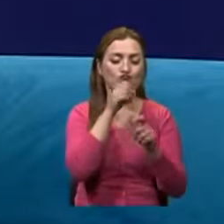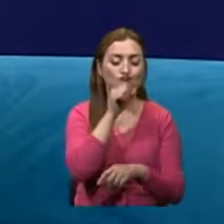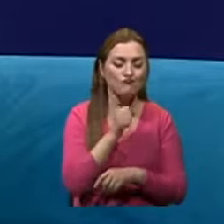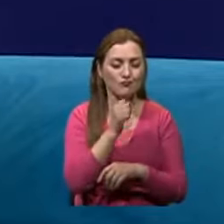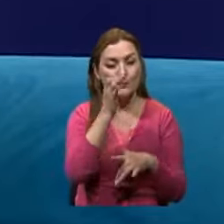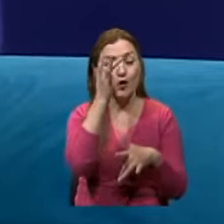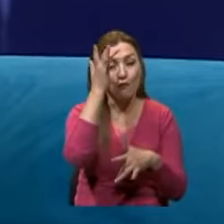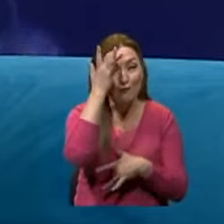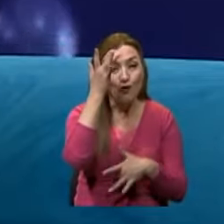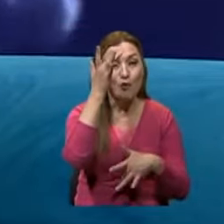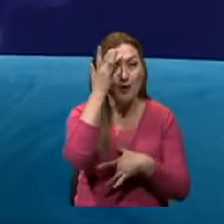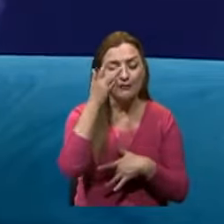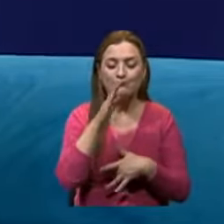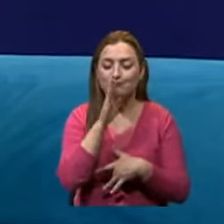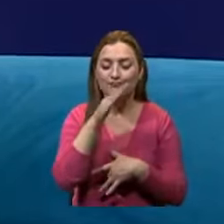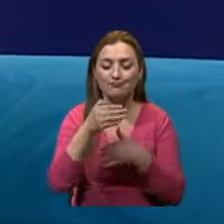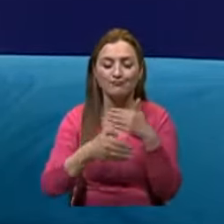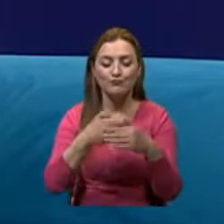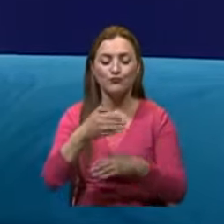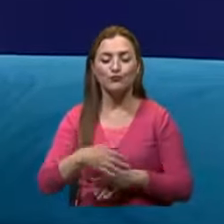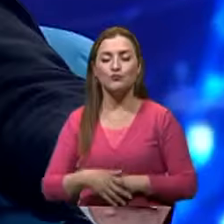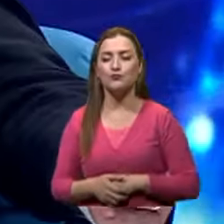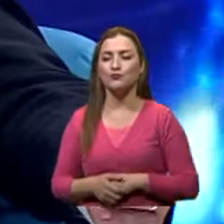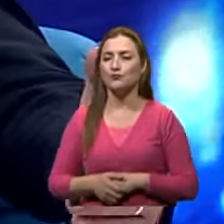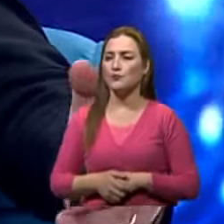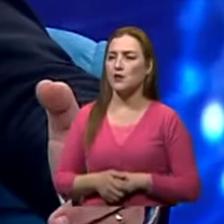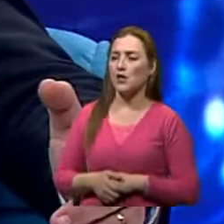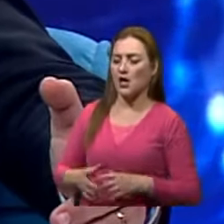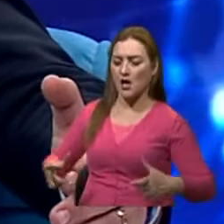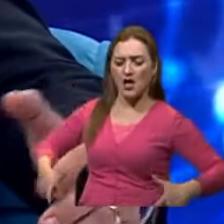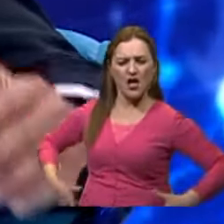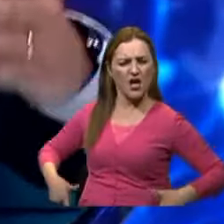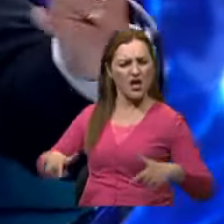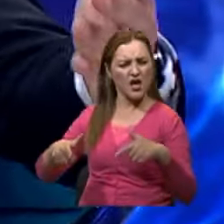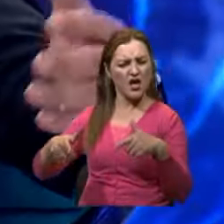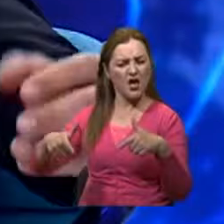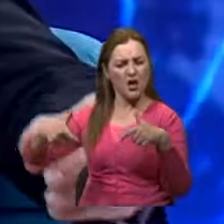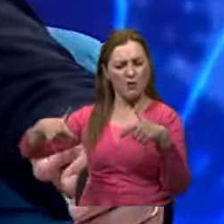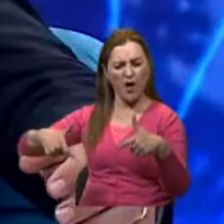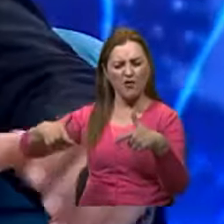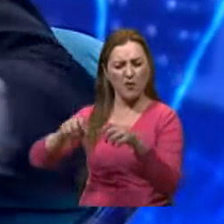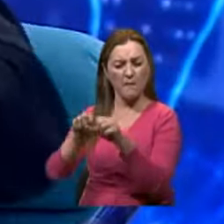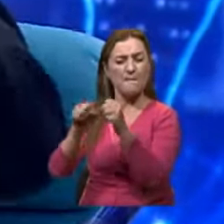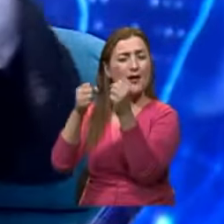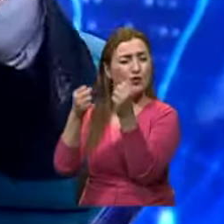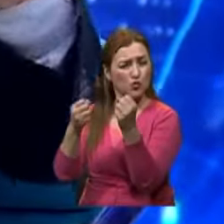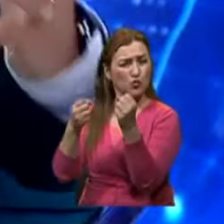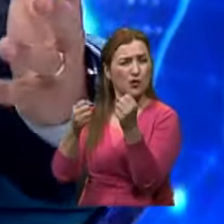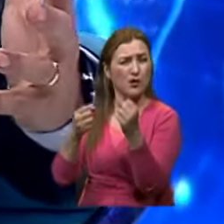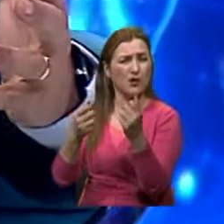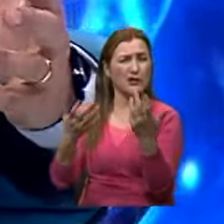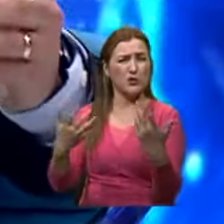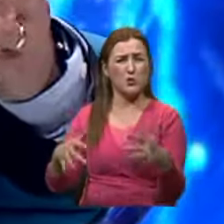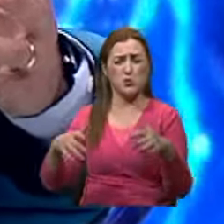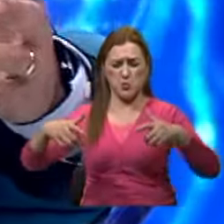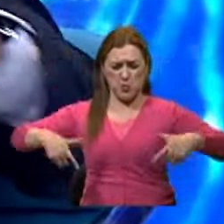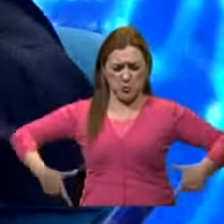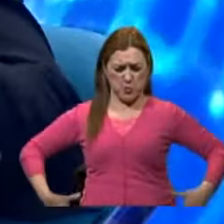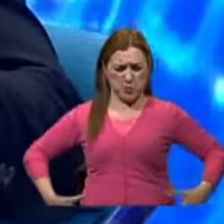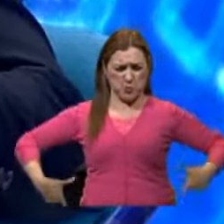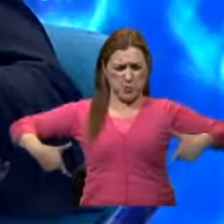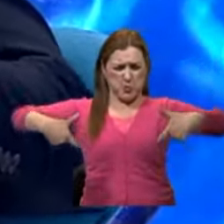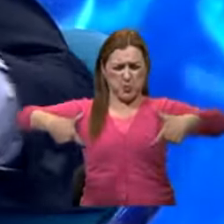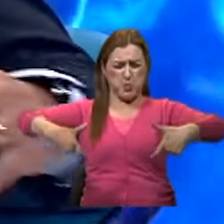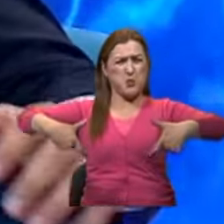enfermedad frecuente. Y parecería ser que las fracturas, es decir, a ver, yo me pongo a pensar, es el fémur, es enorme, es un hueso grande, y